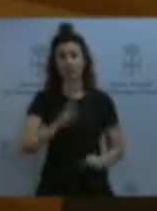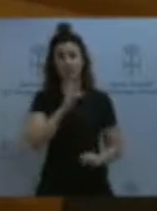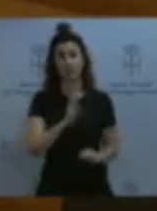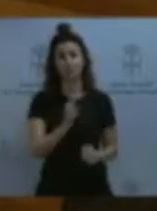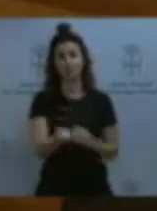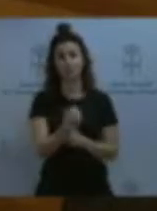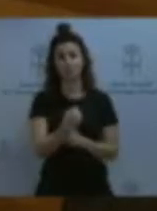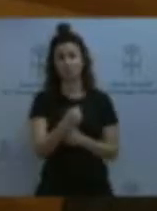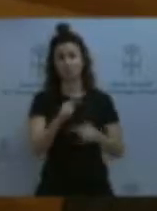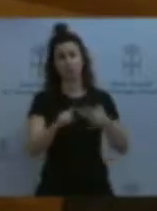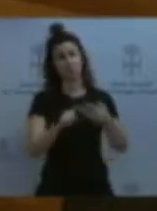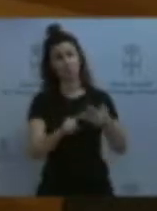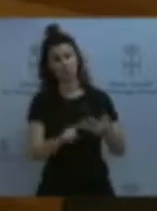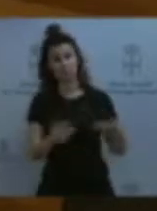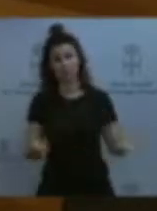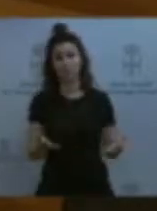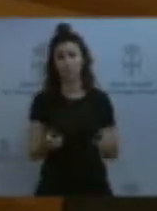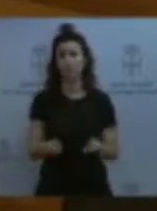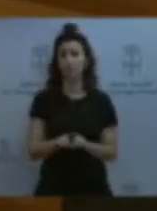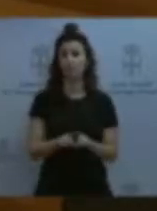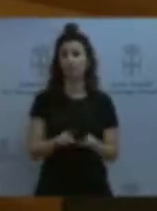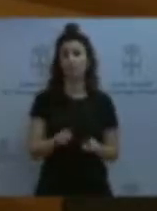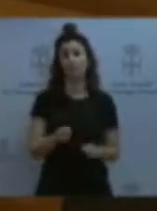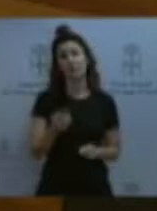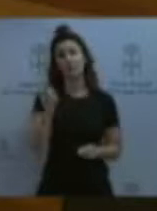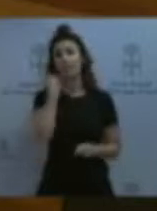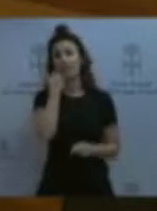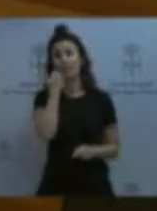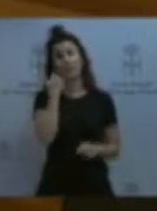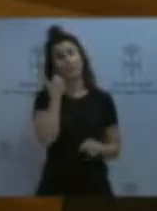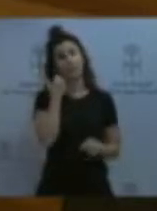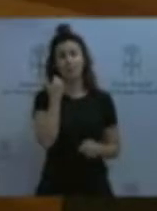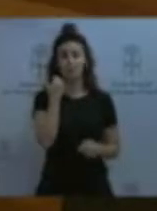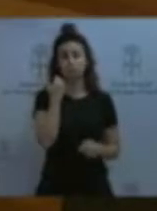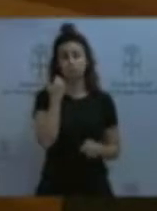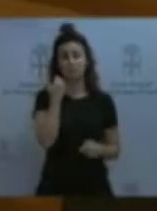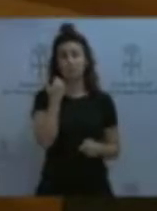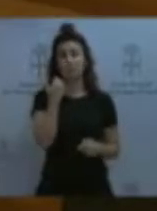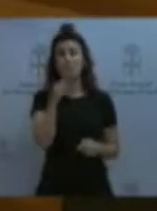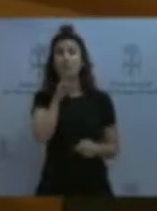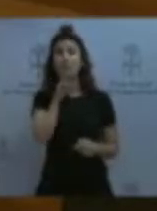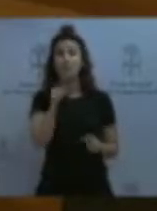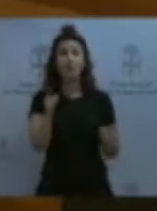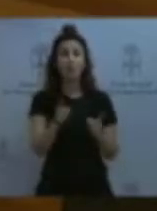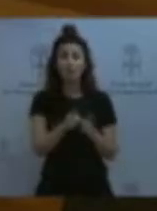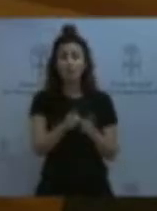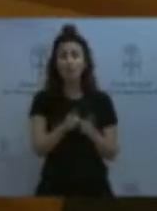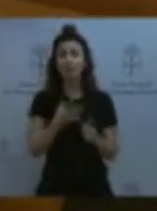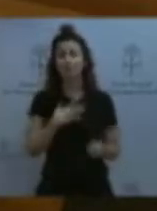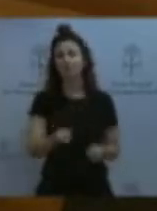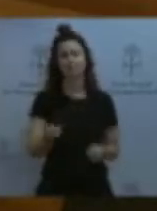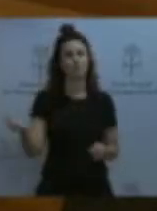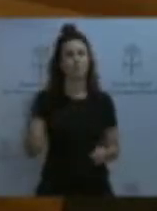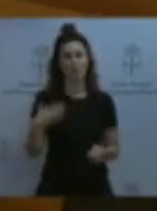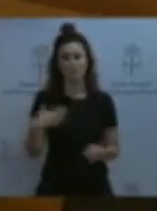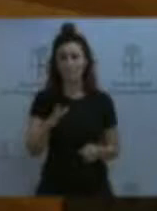palabra pouca, e a valor ninguno, porque non tuvo valor a contestáis, e tampouco tuvo valor de contestar